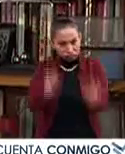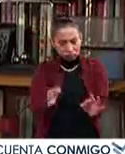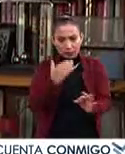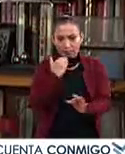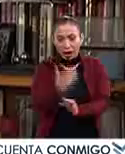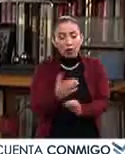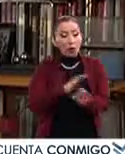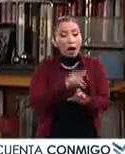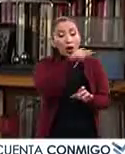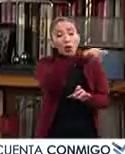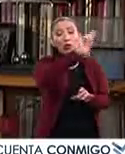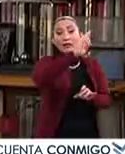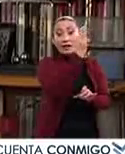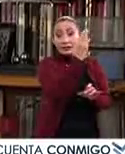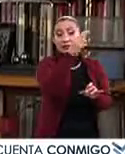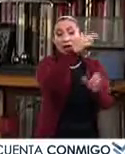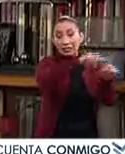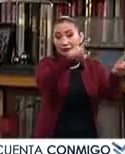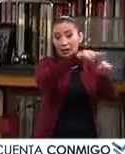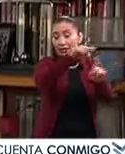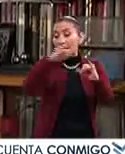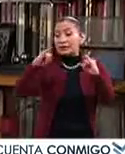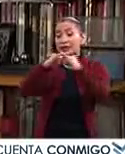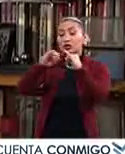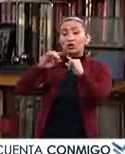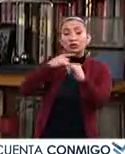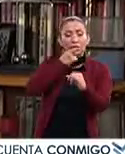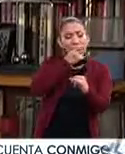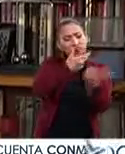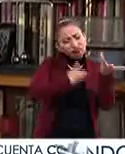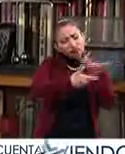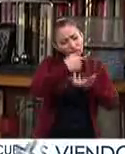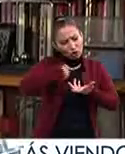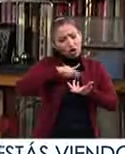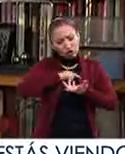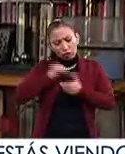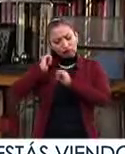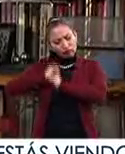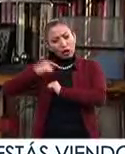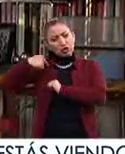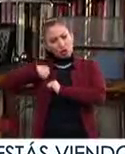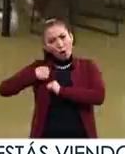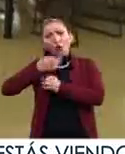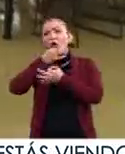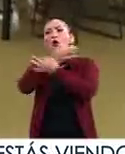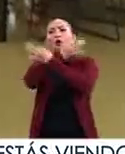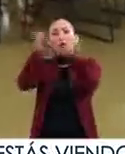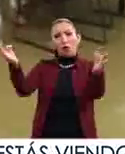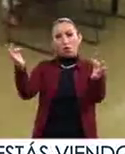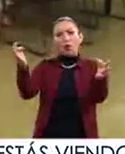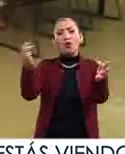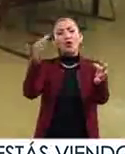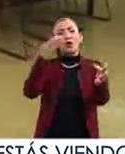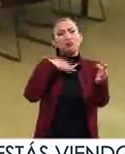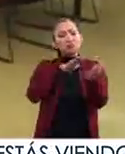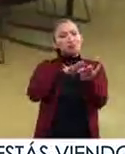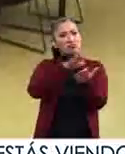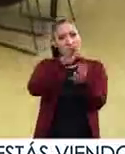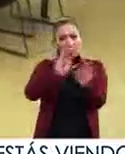honestos. ¿Qué son? Con las universidades y los institutos, decir, nosotros nos hacemos cargo de la divulgación en